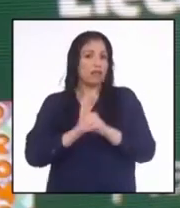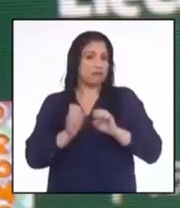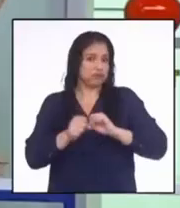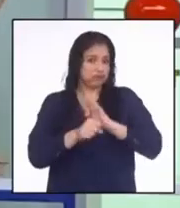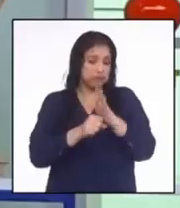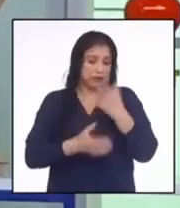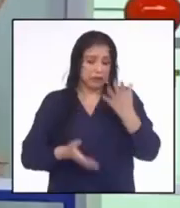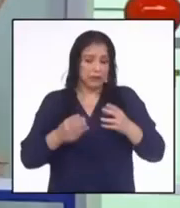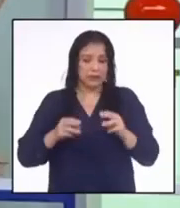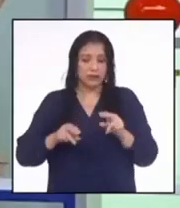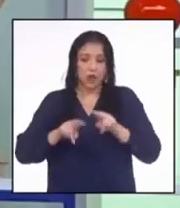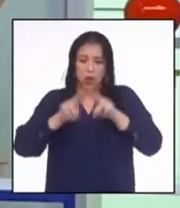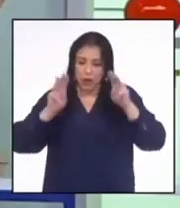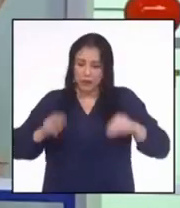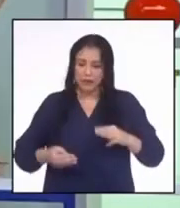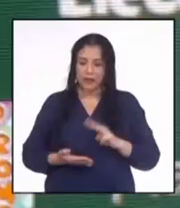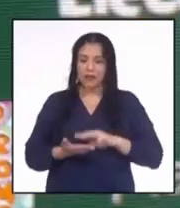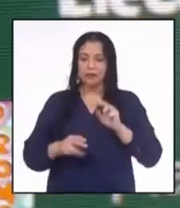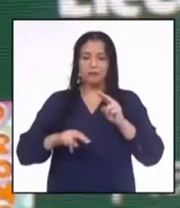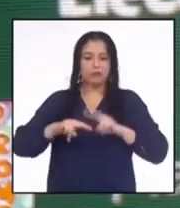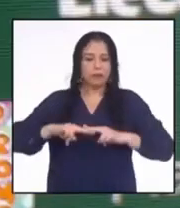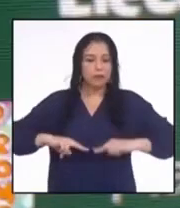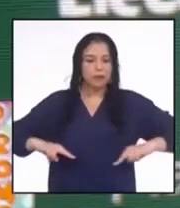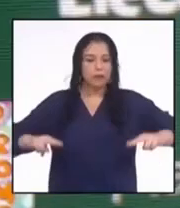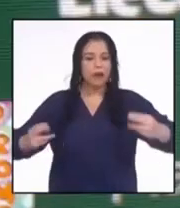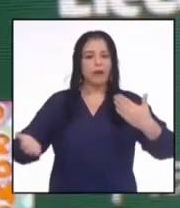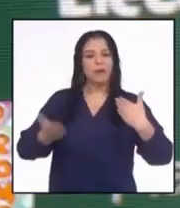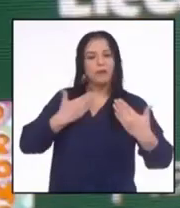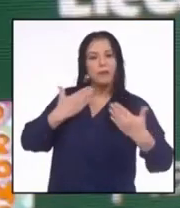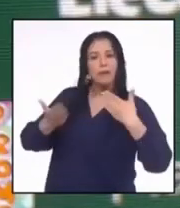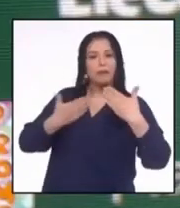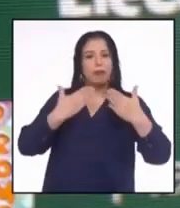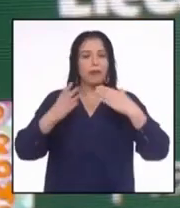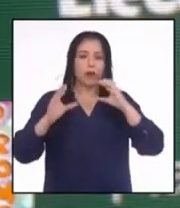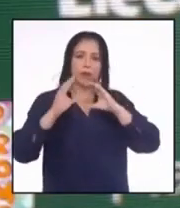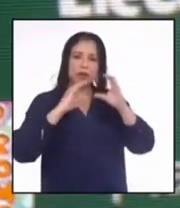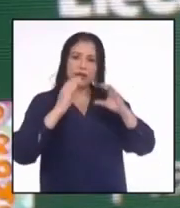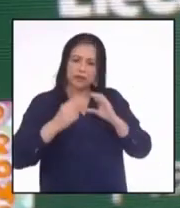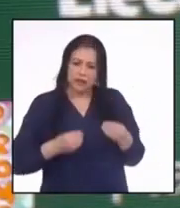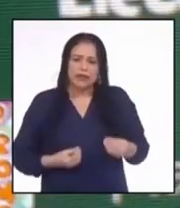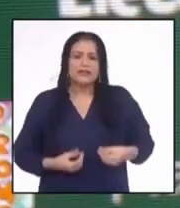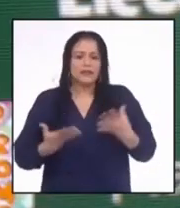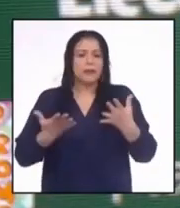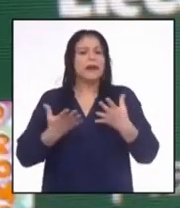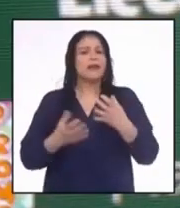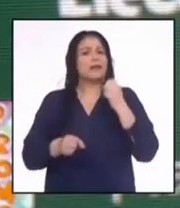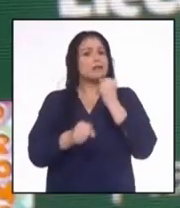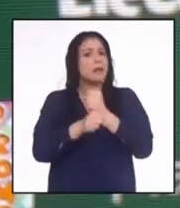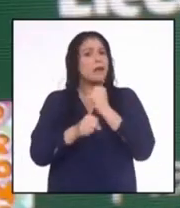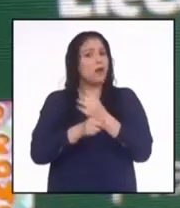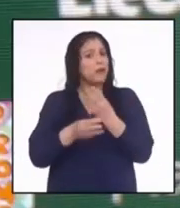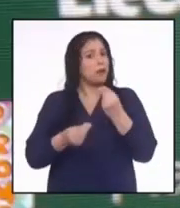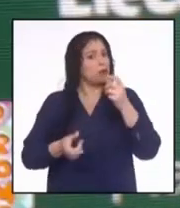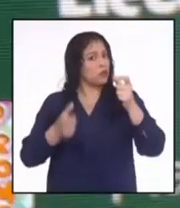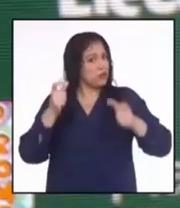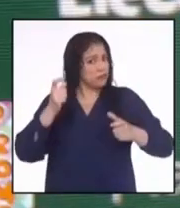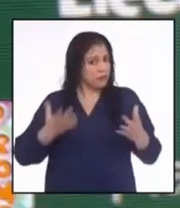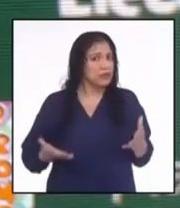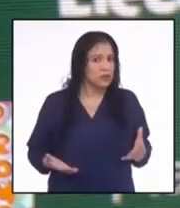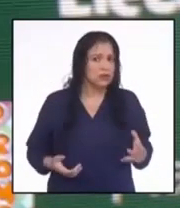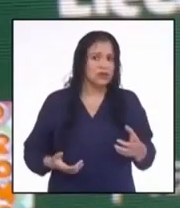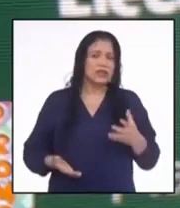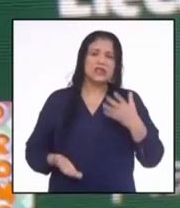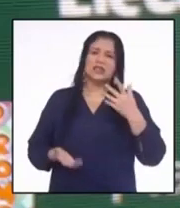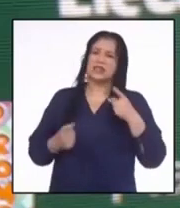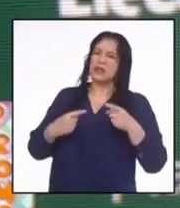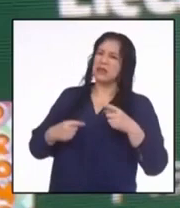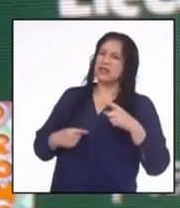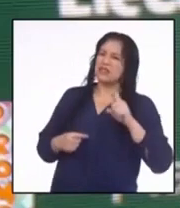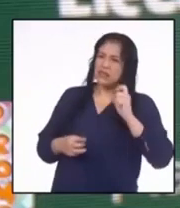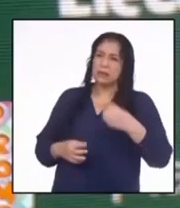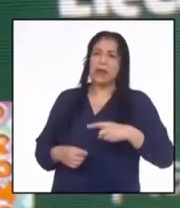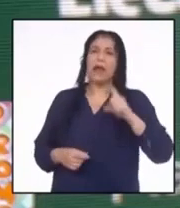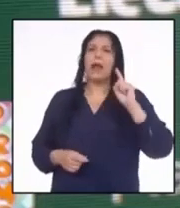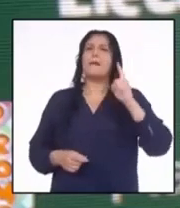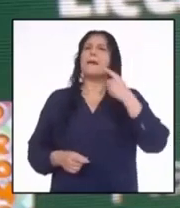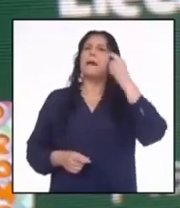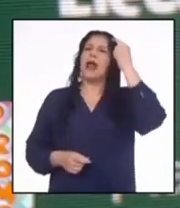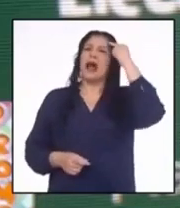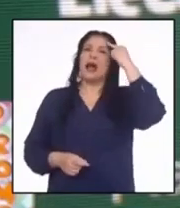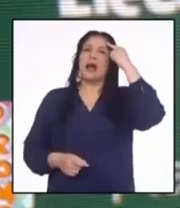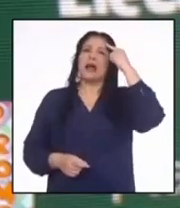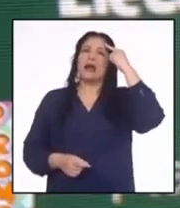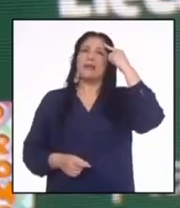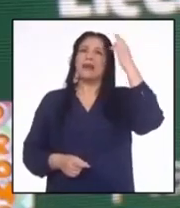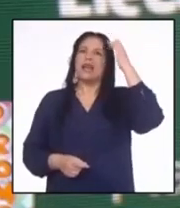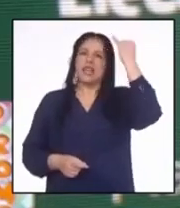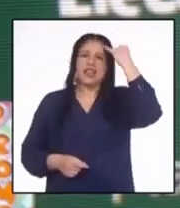de concertación y debate comunicaría que se va a generar trabajos para mucha gente. ¿Es justo quedarse con la primera idea?